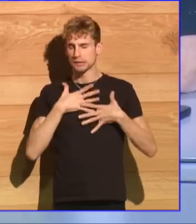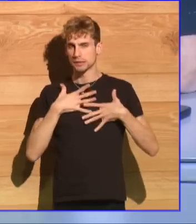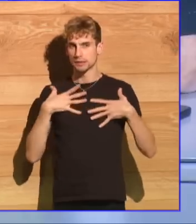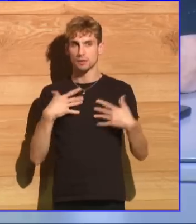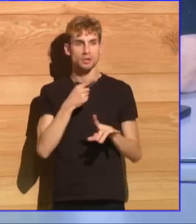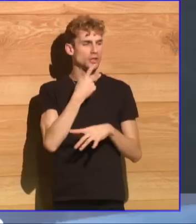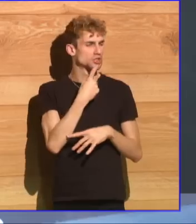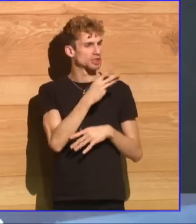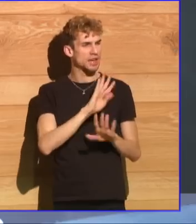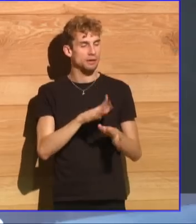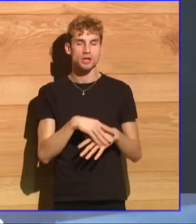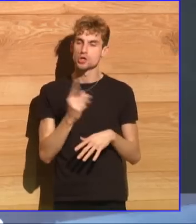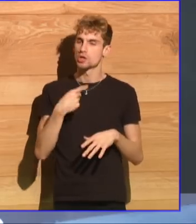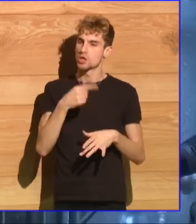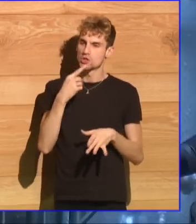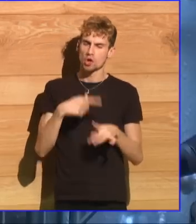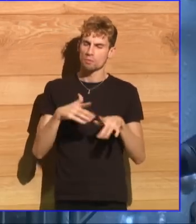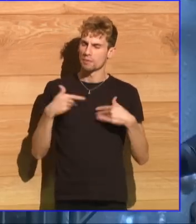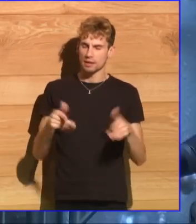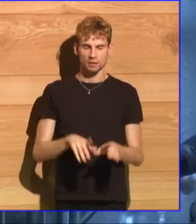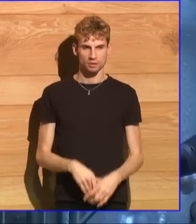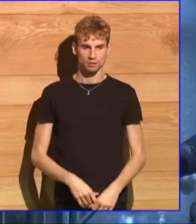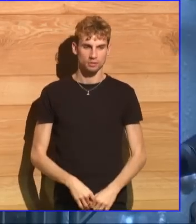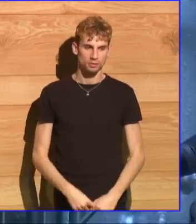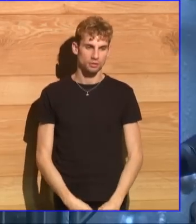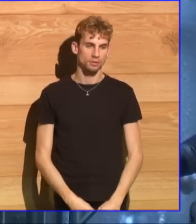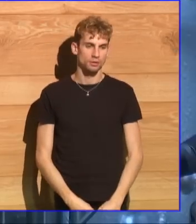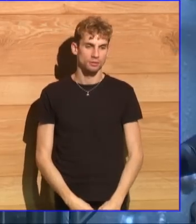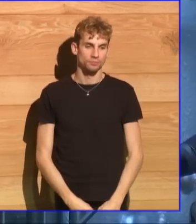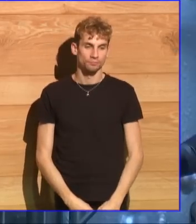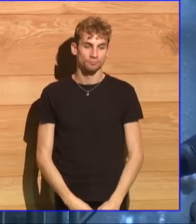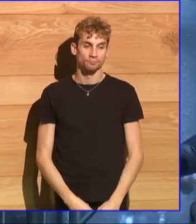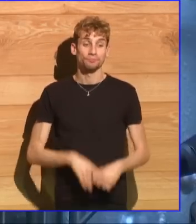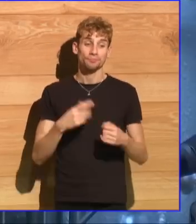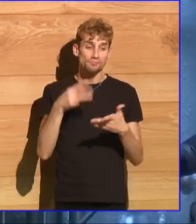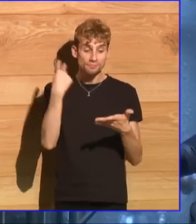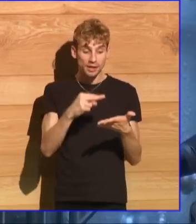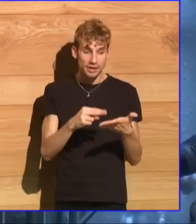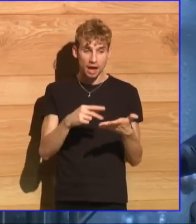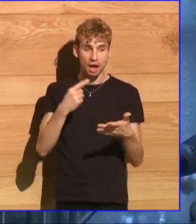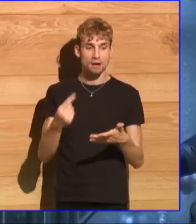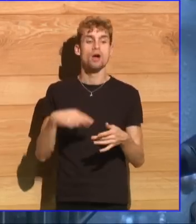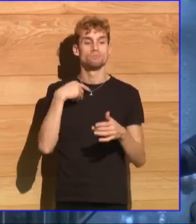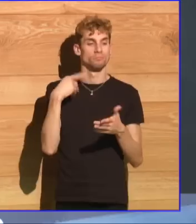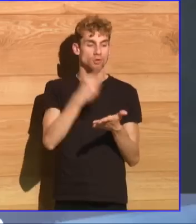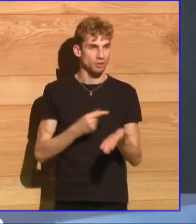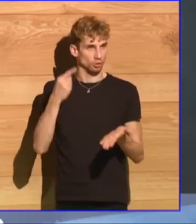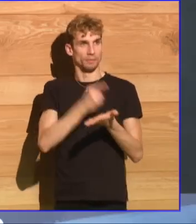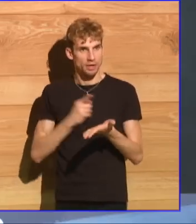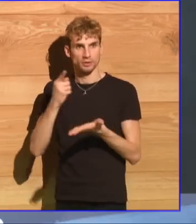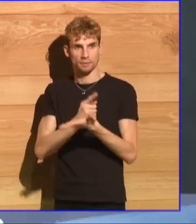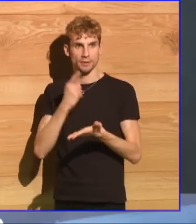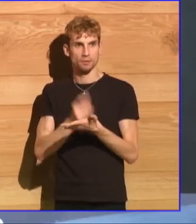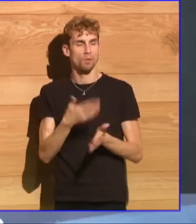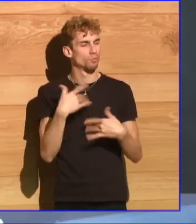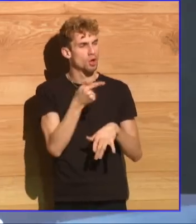entendías. 3, has dicho 3 nada más. He dicho No, las no. que me ha dado la gana. Sí, no, pero Y la leía una y otra vez. Estás vendiendo muy bien